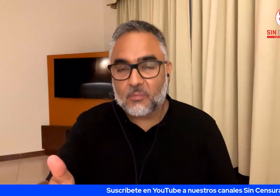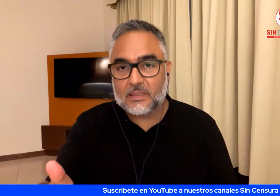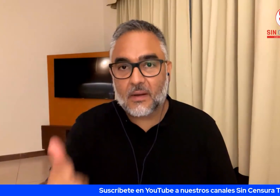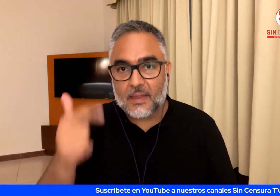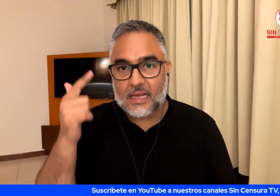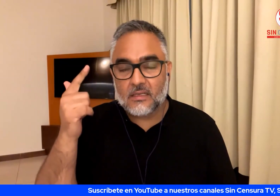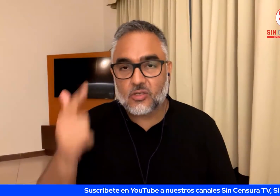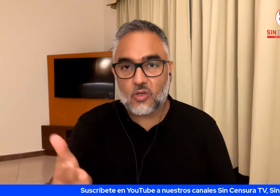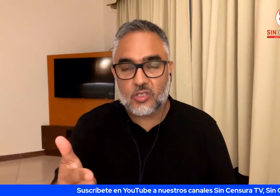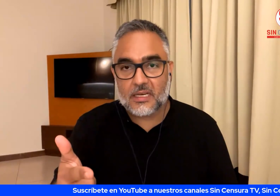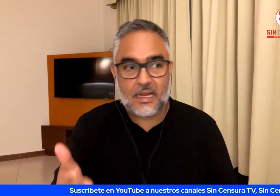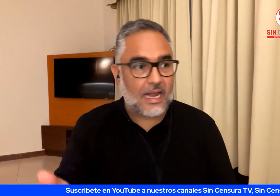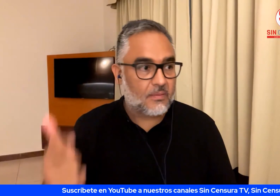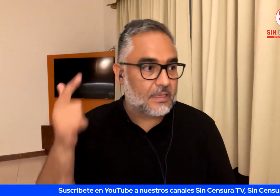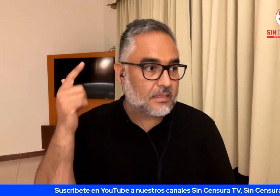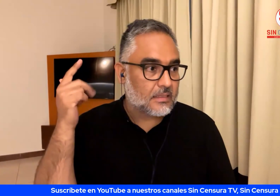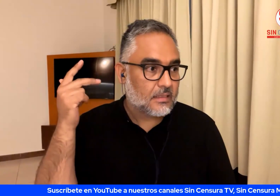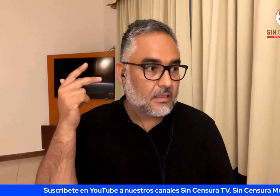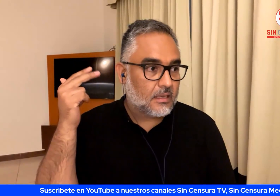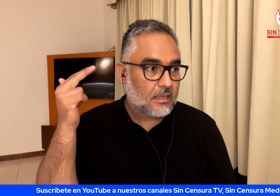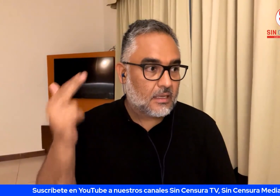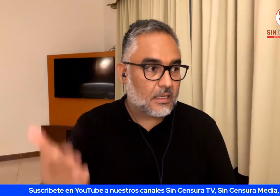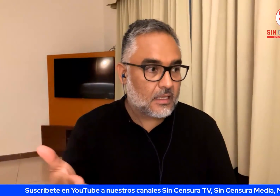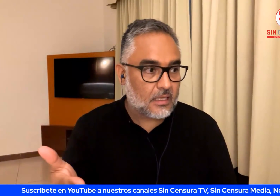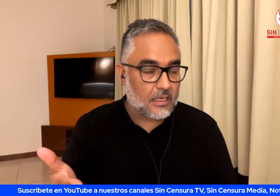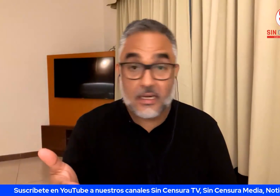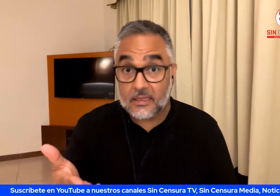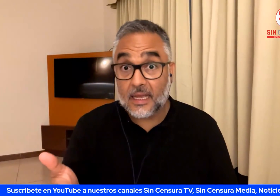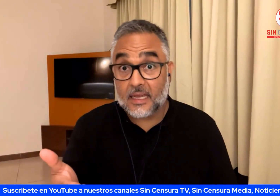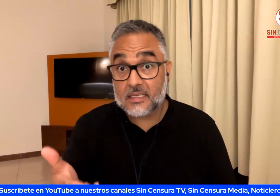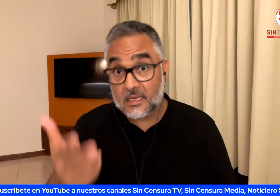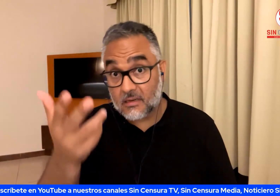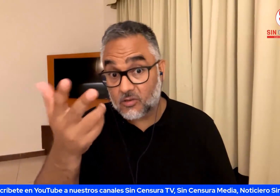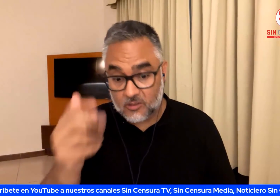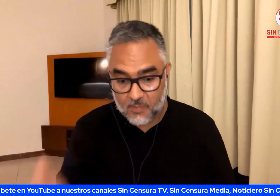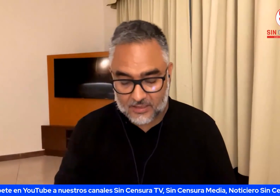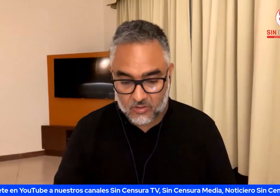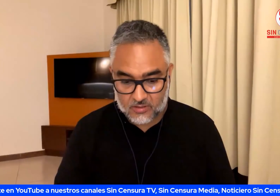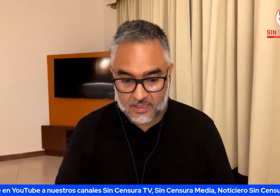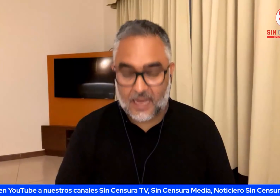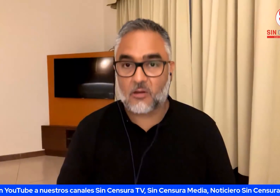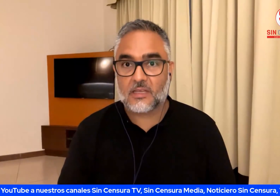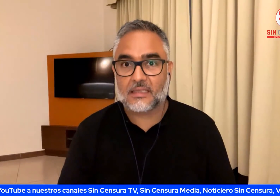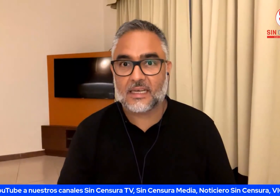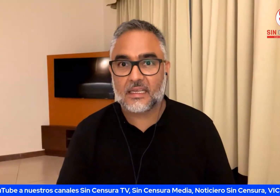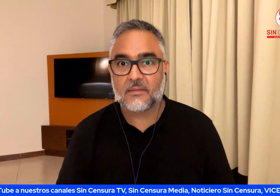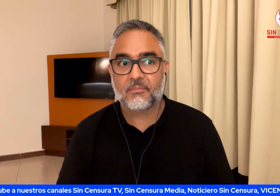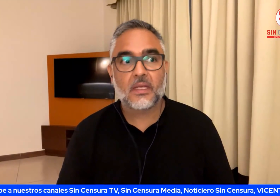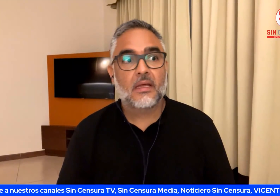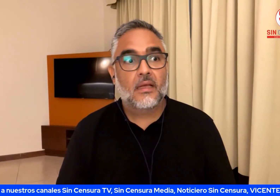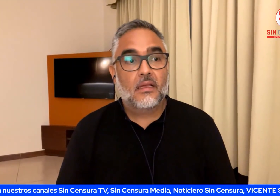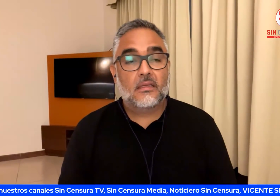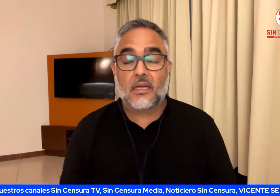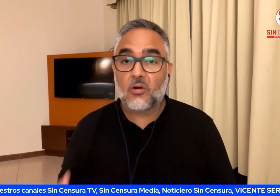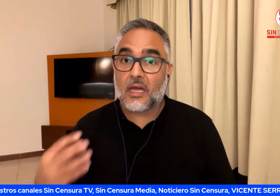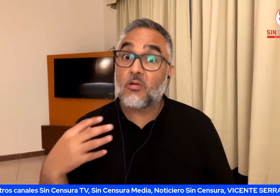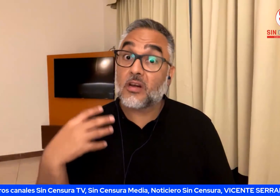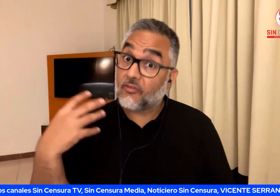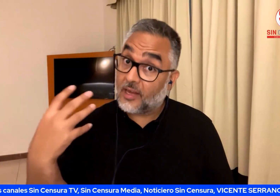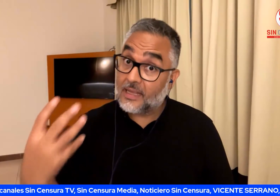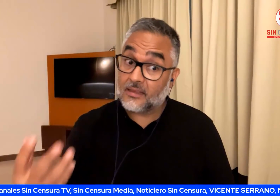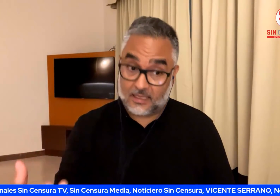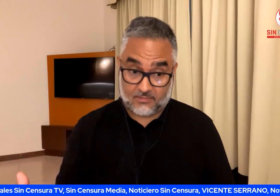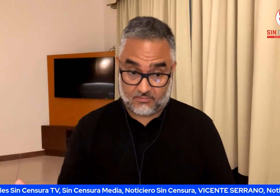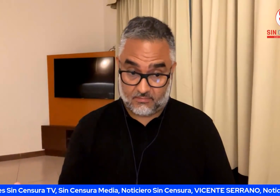Kenia López Rabadán, Xóchitl Gálvez y Lili Telles en los espacios de Carlos Alarraqui. Dijeron que era